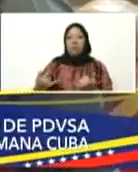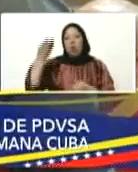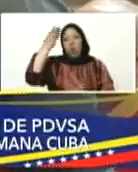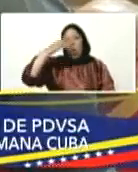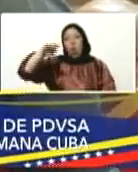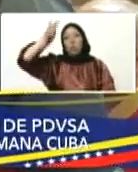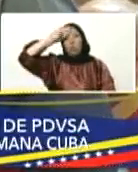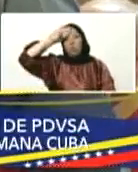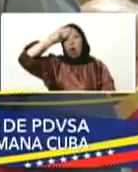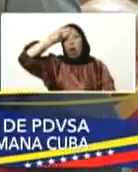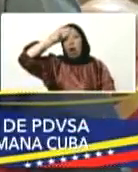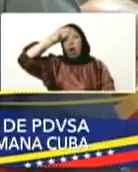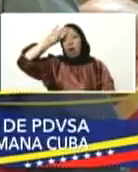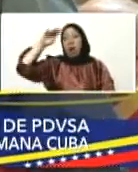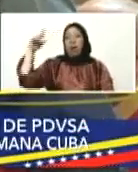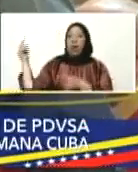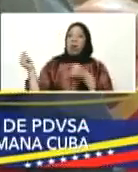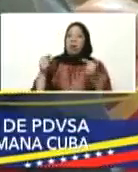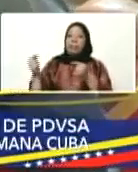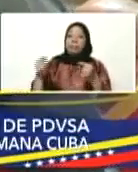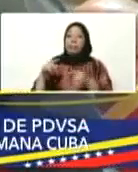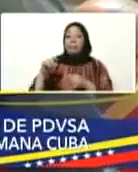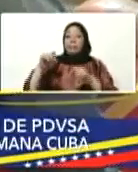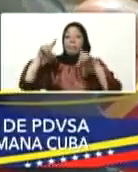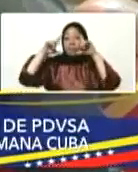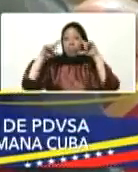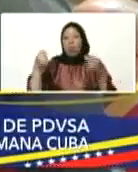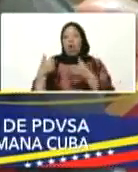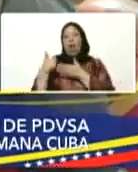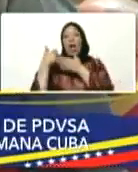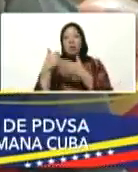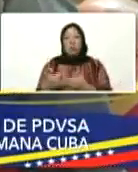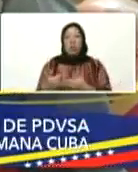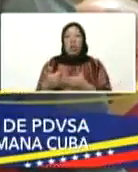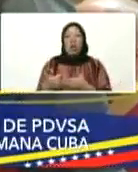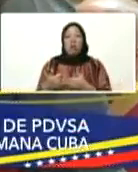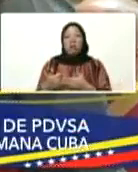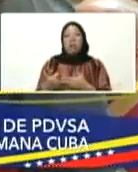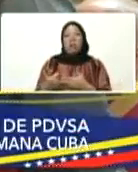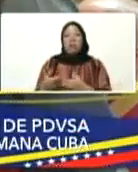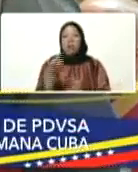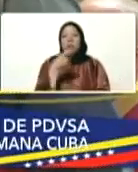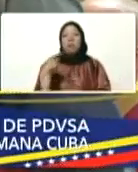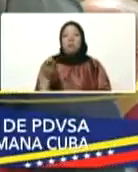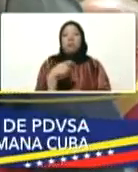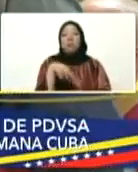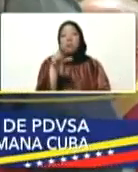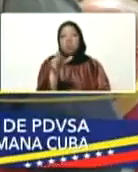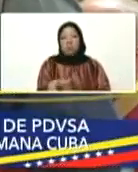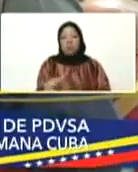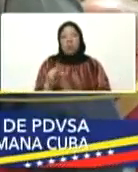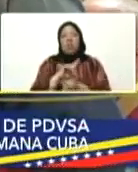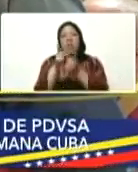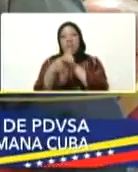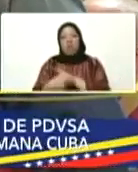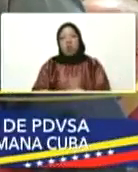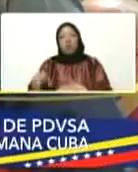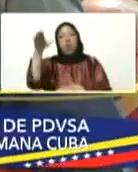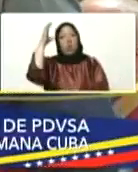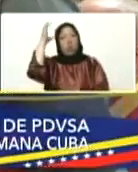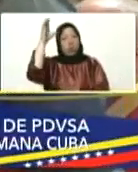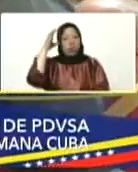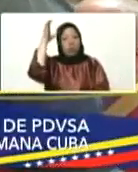puede disponer de todo nuestro talento para ayudar en la recuperación y en la transferencia de